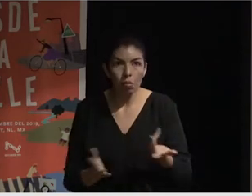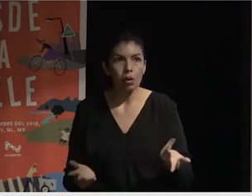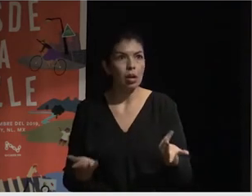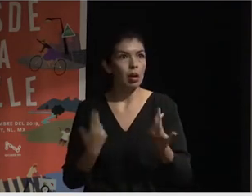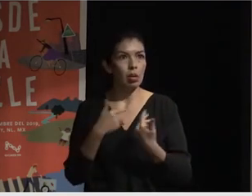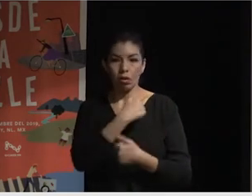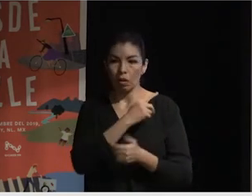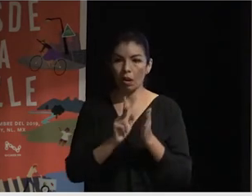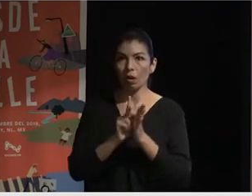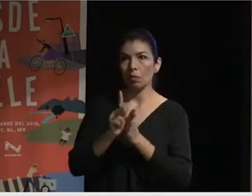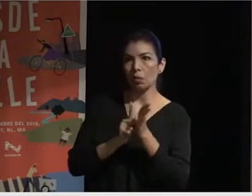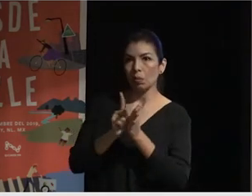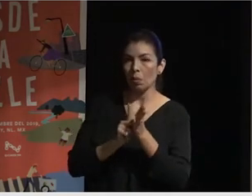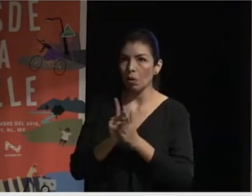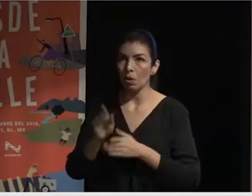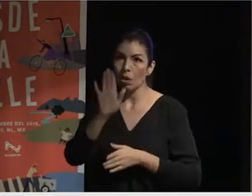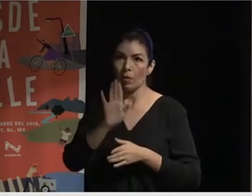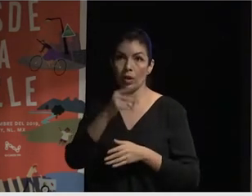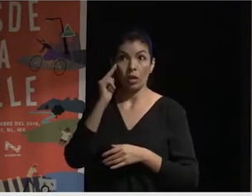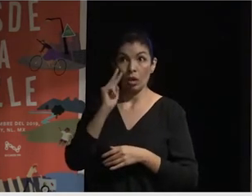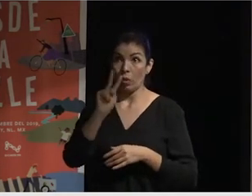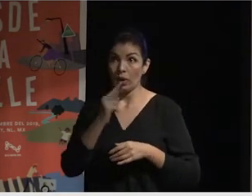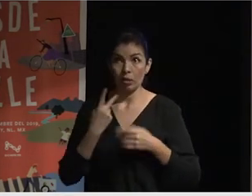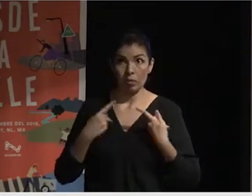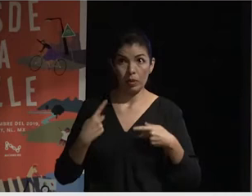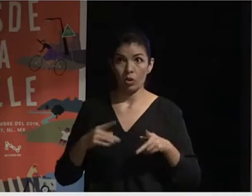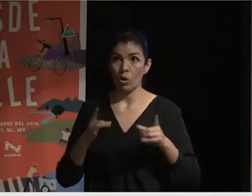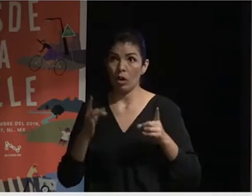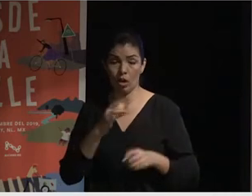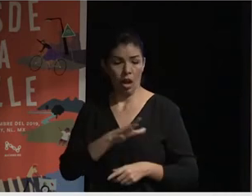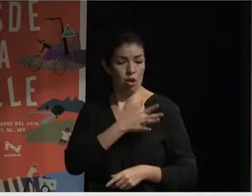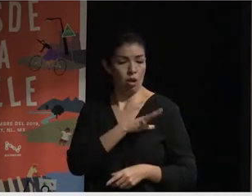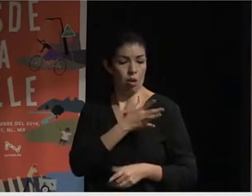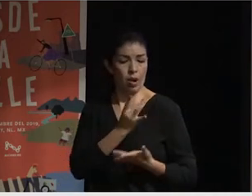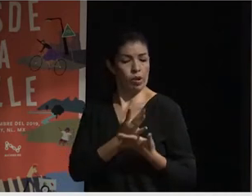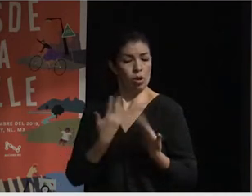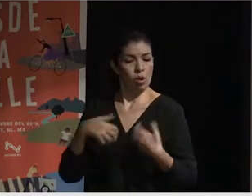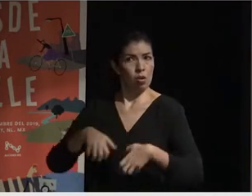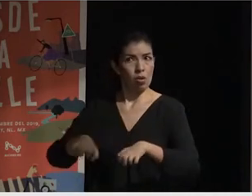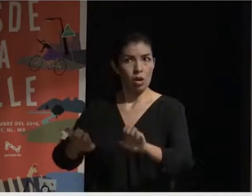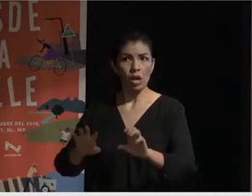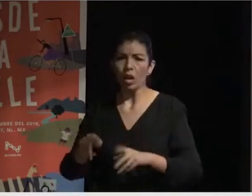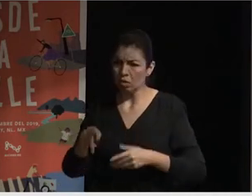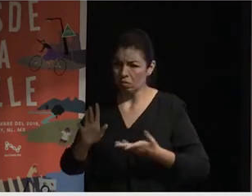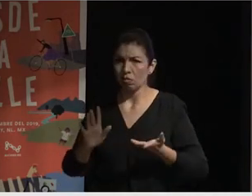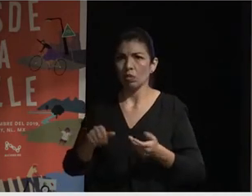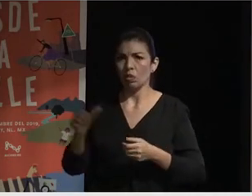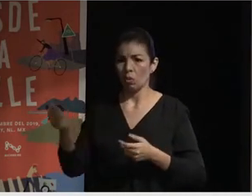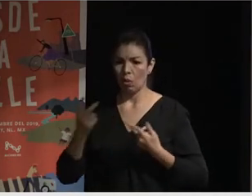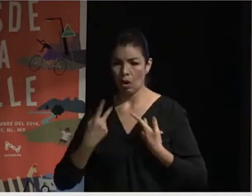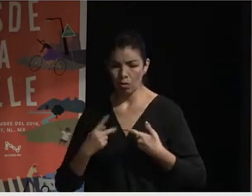la gente que vive de la calle, ¿no? ¿Dónde está la gente que requiere de la calle para subsistir, ¿no? En Ciudad de México, más